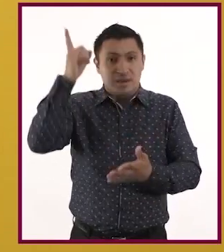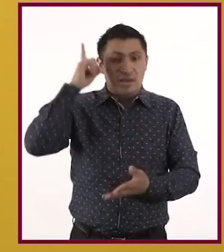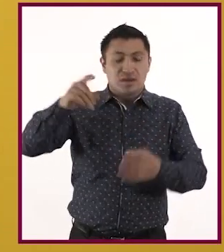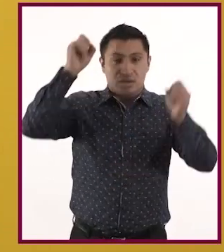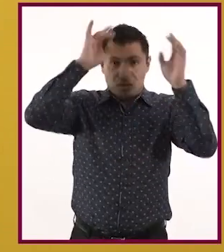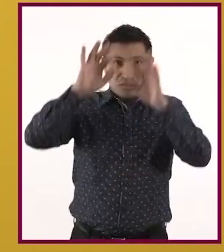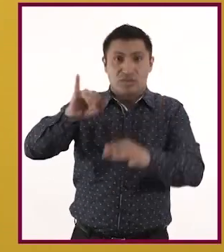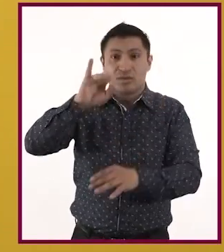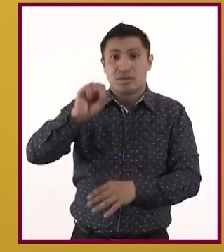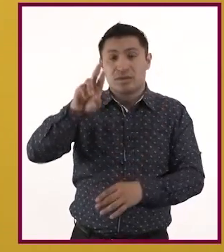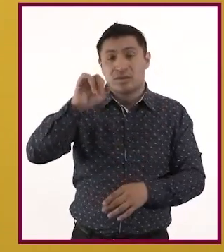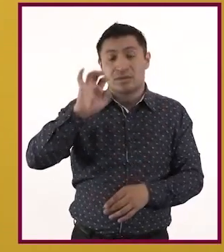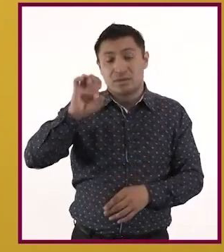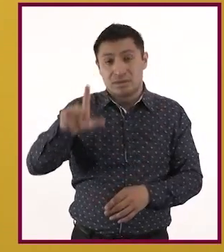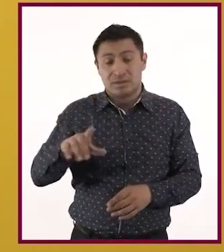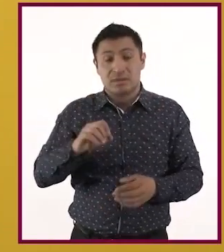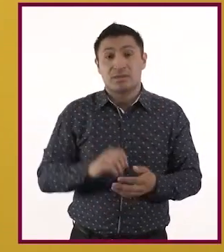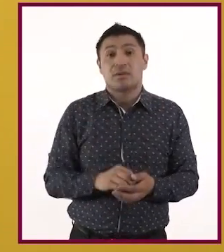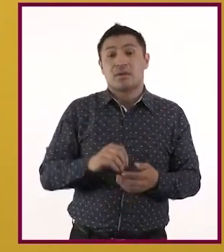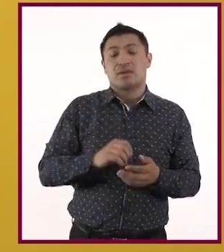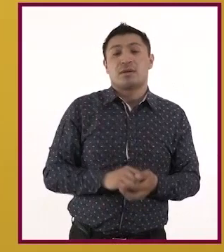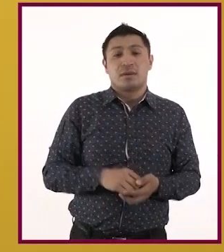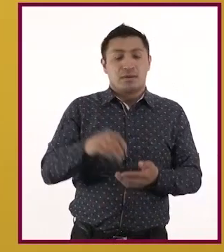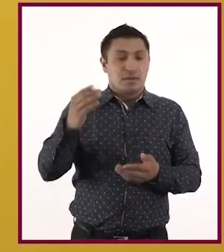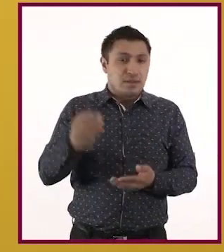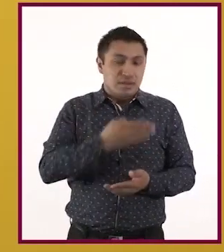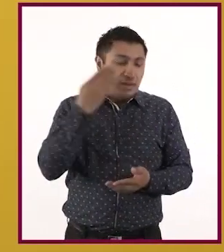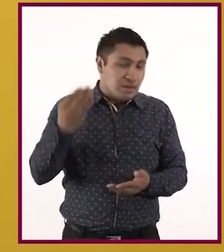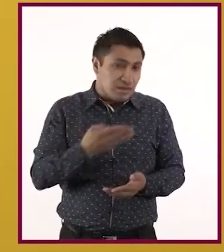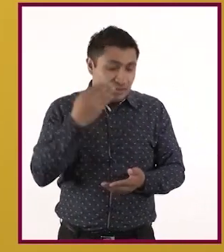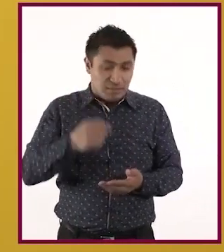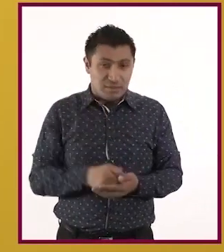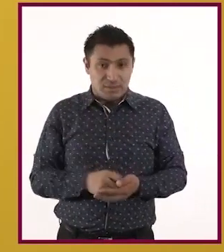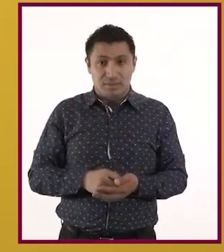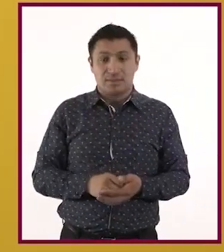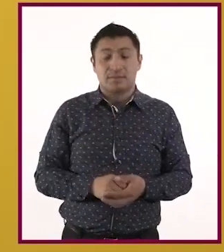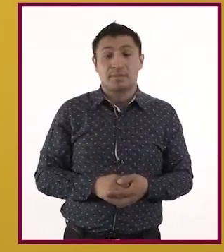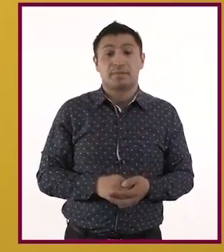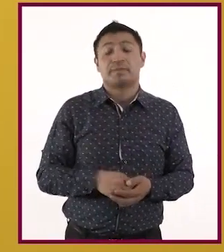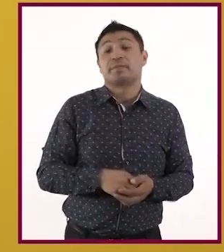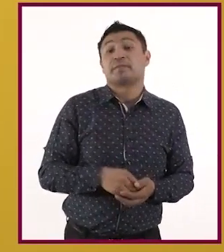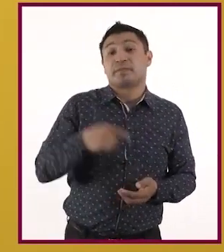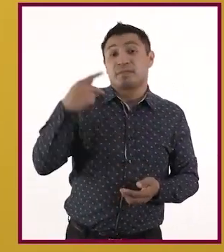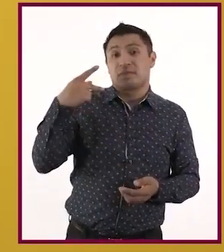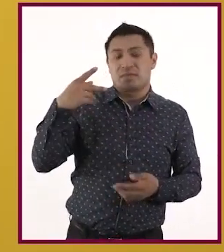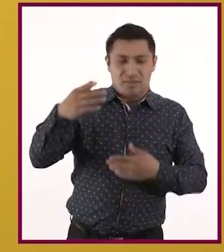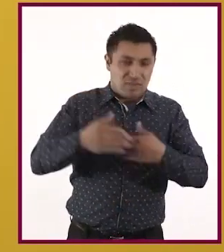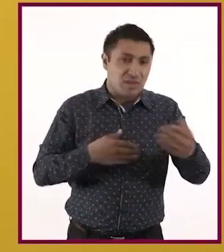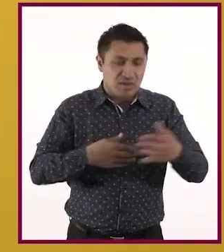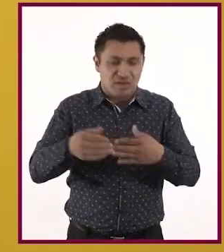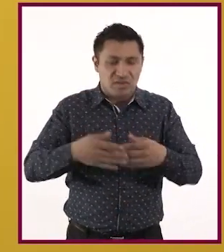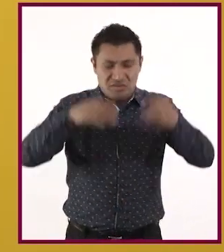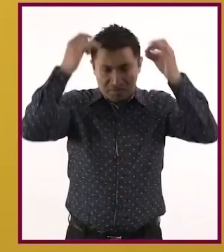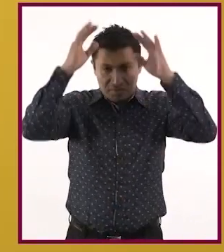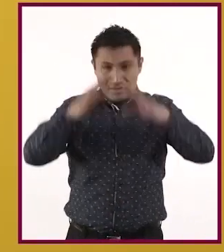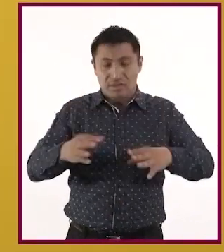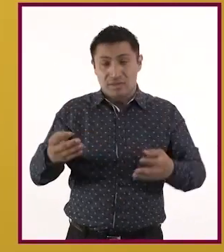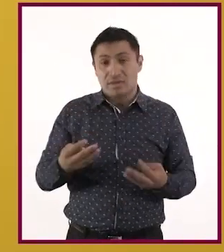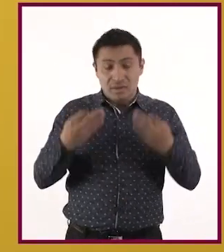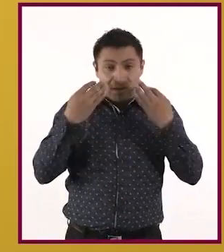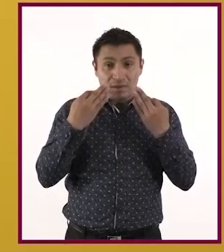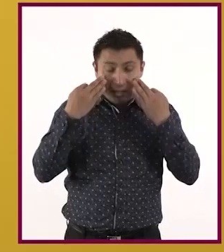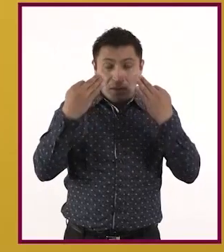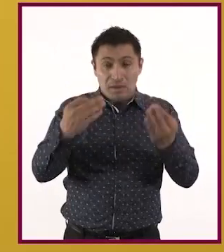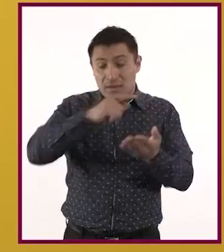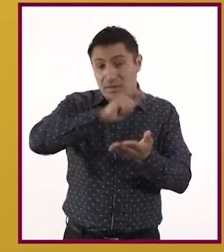a Israel o a Alajá. La literatura rabínica comprende también el Talmud. De acuerdo con los modelos divinos revelados que se plasman